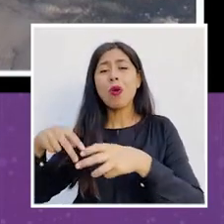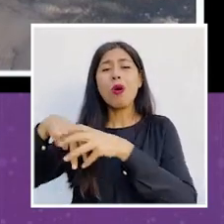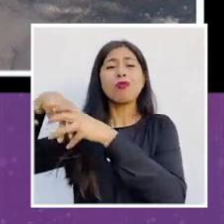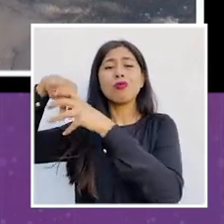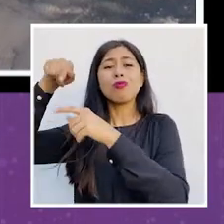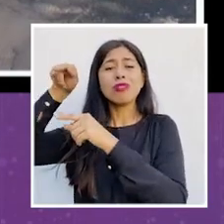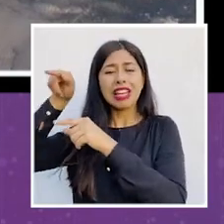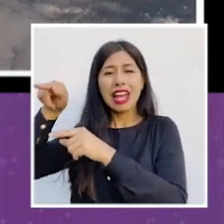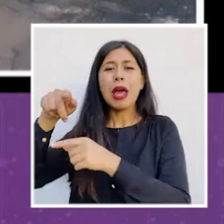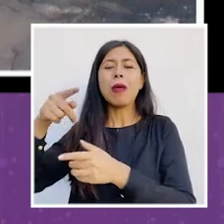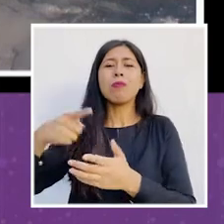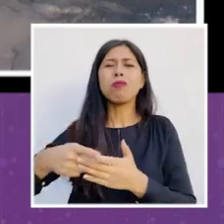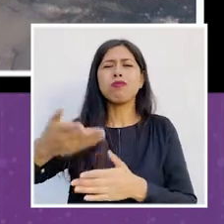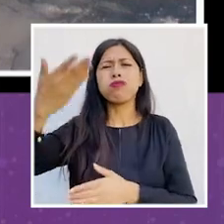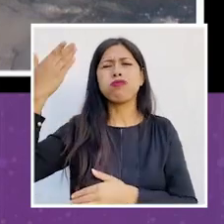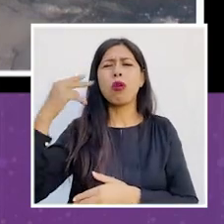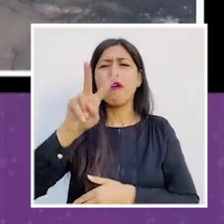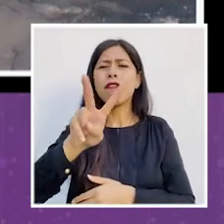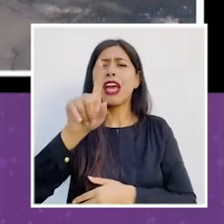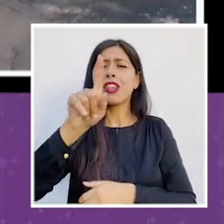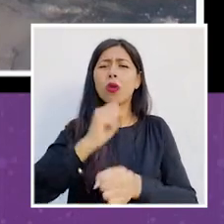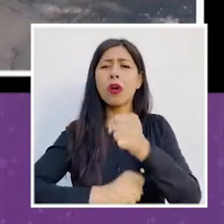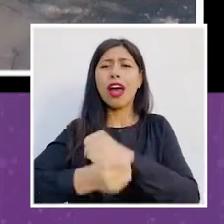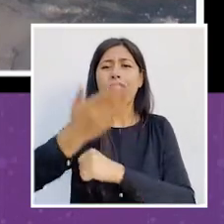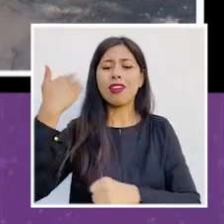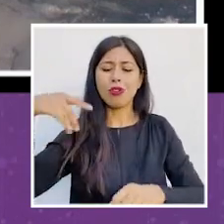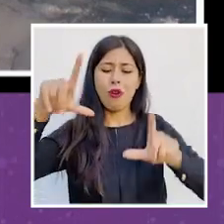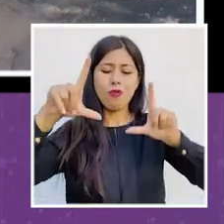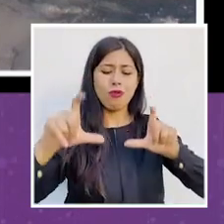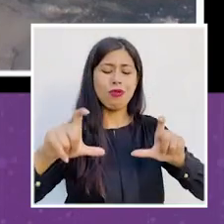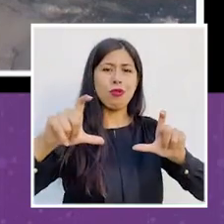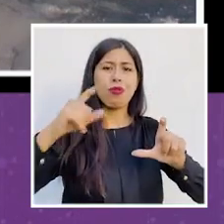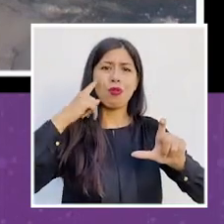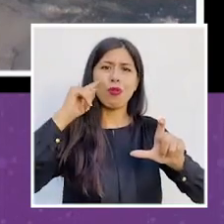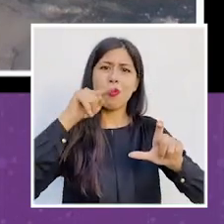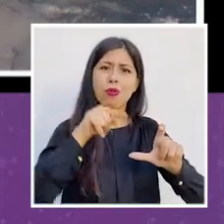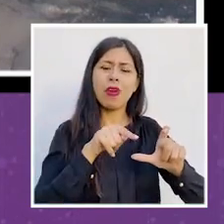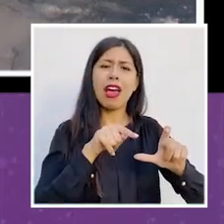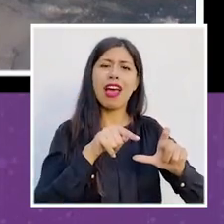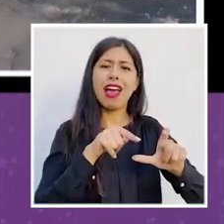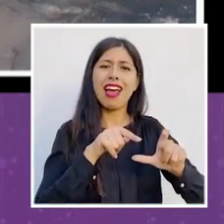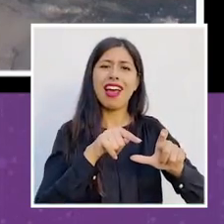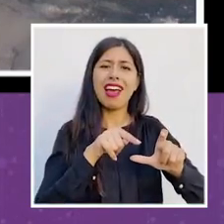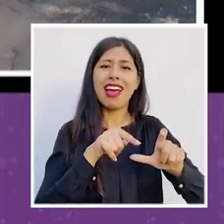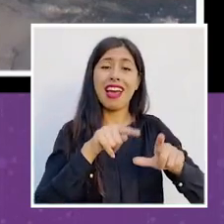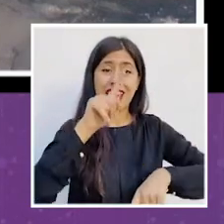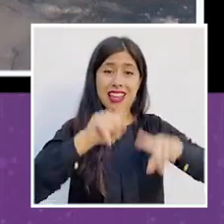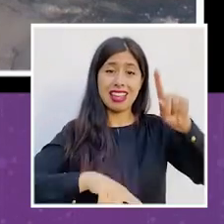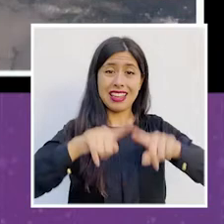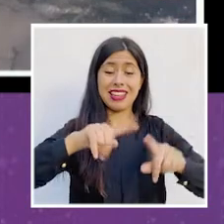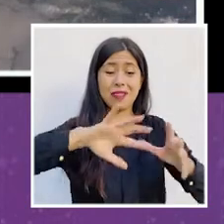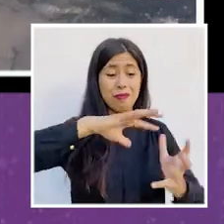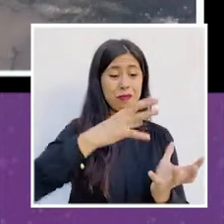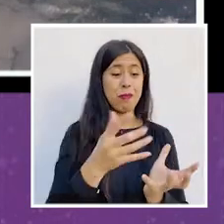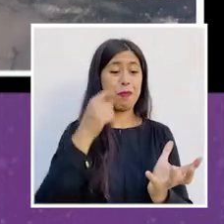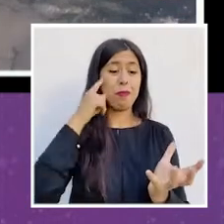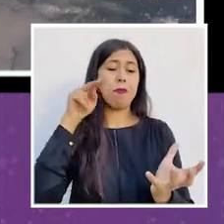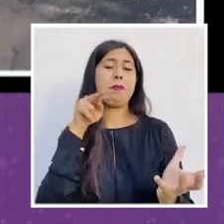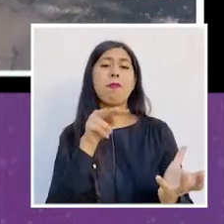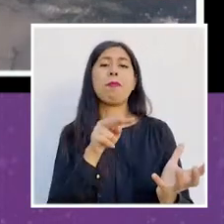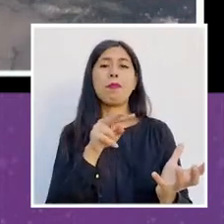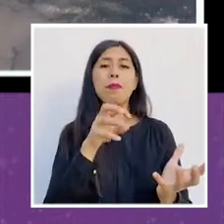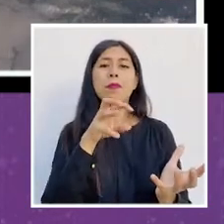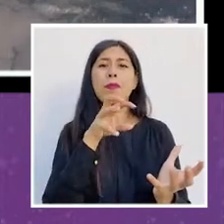hace 21 años. Tomada desde el espacio. Se ve la superficie de nuestro planeta